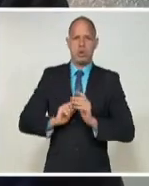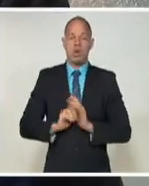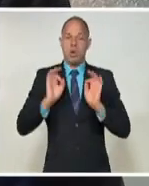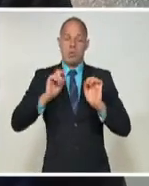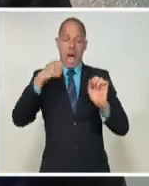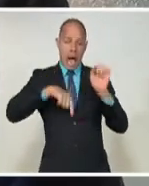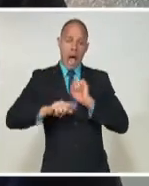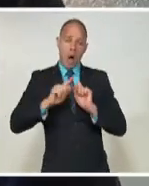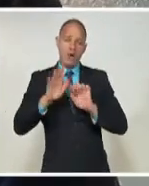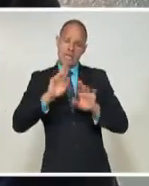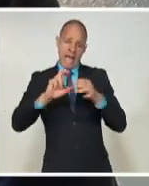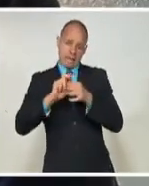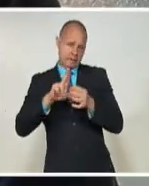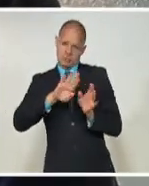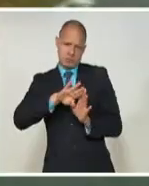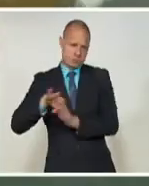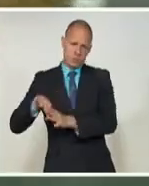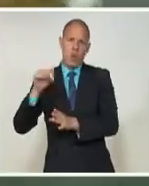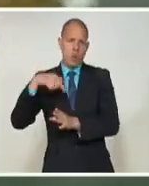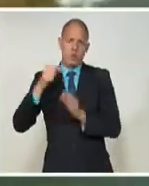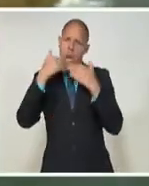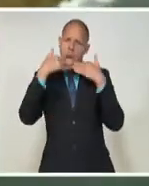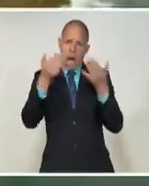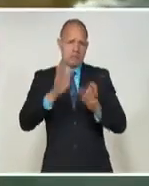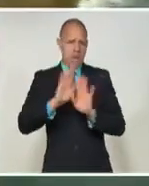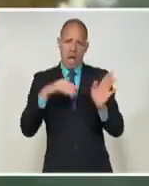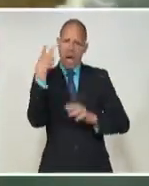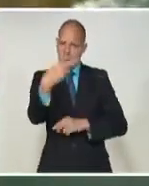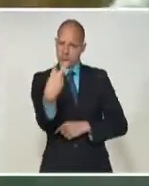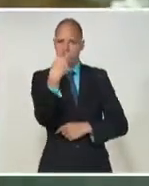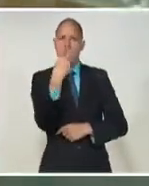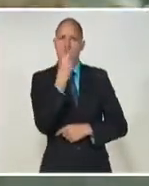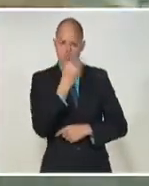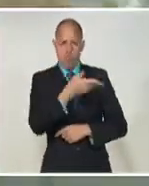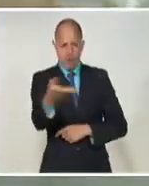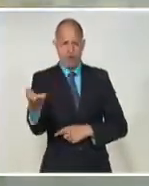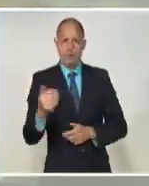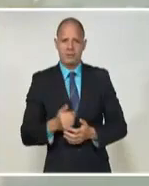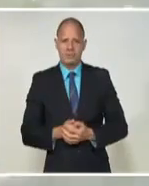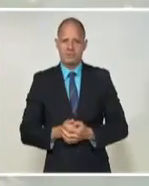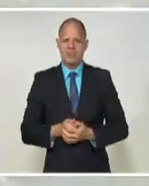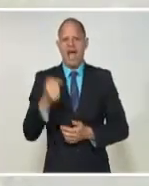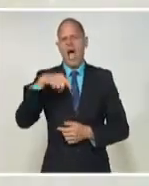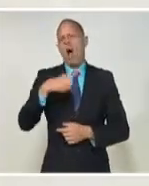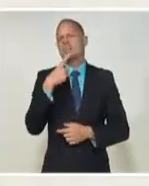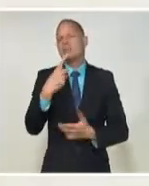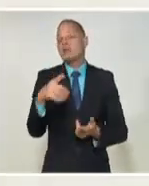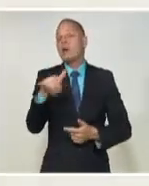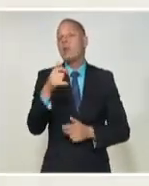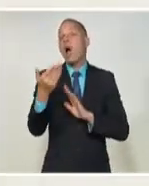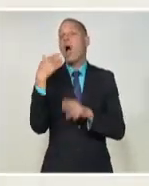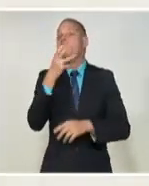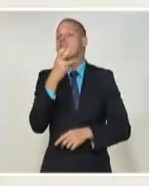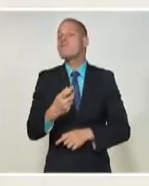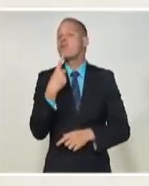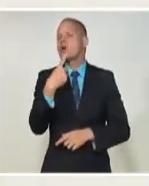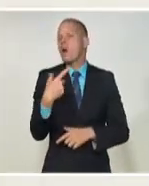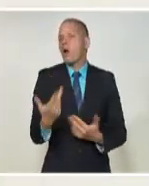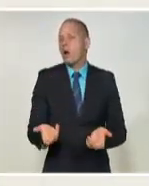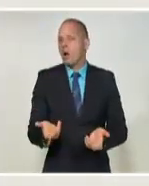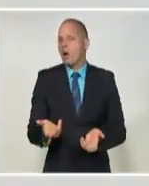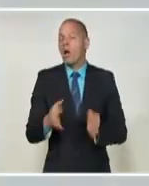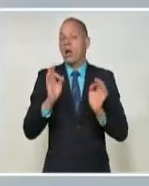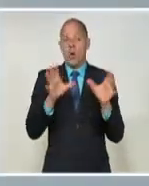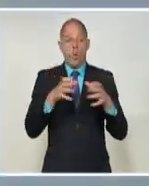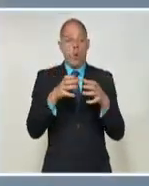descubierta, que es bien diferente. Para la despedida, Capote nos regala una frase de Fidel que resume el valor de este